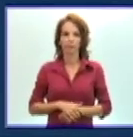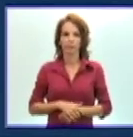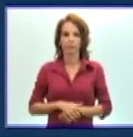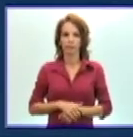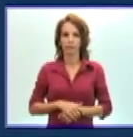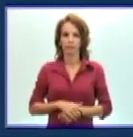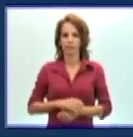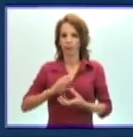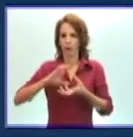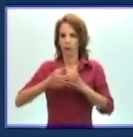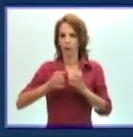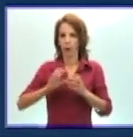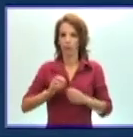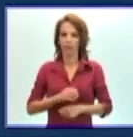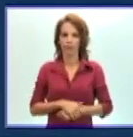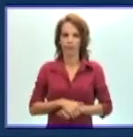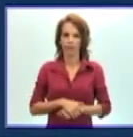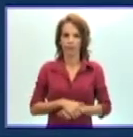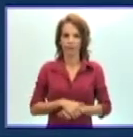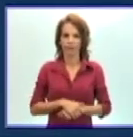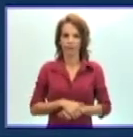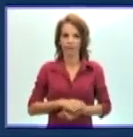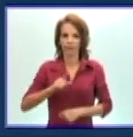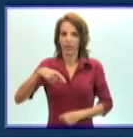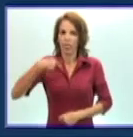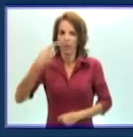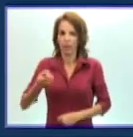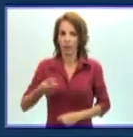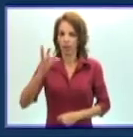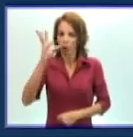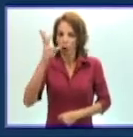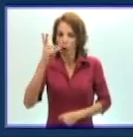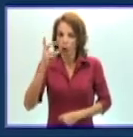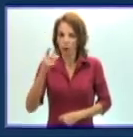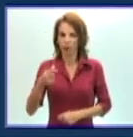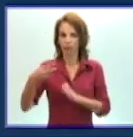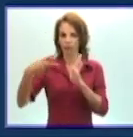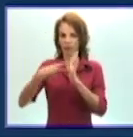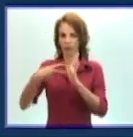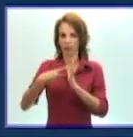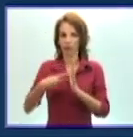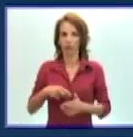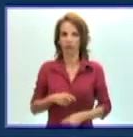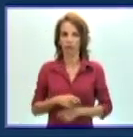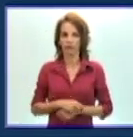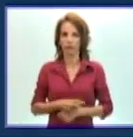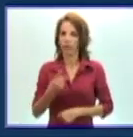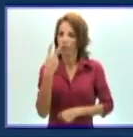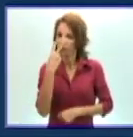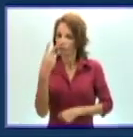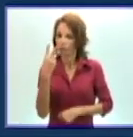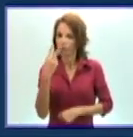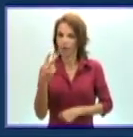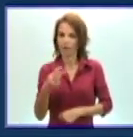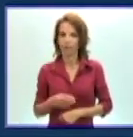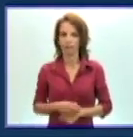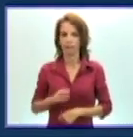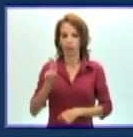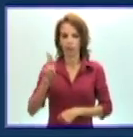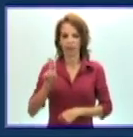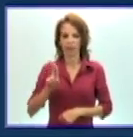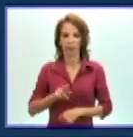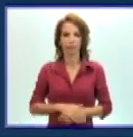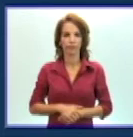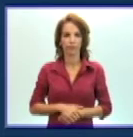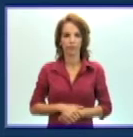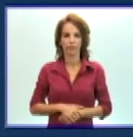y posteriormente contamos las divisiones y hallamos la razón. En el caso de la escala en grados